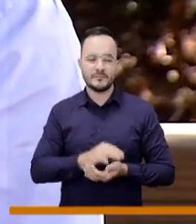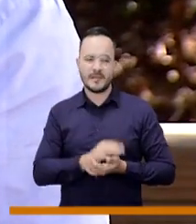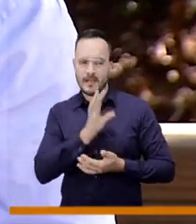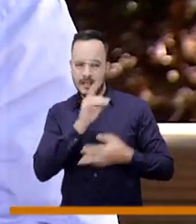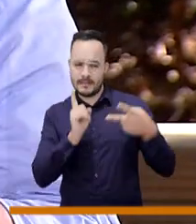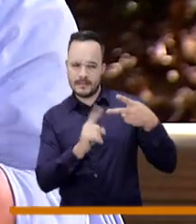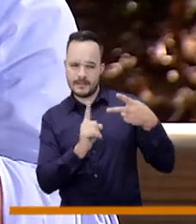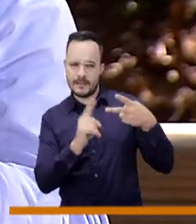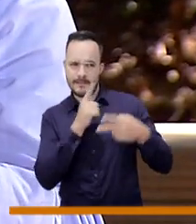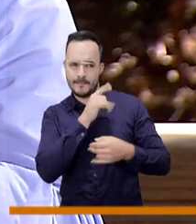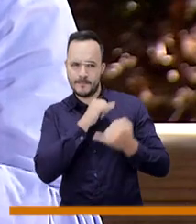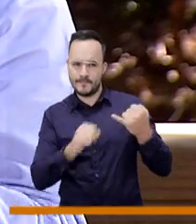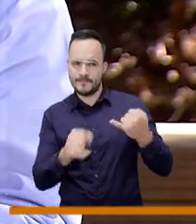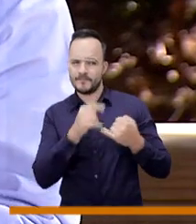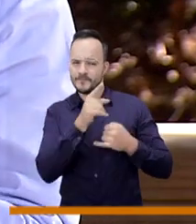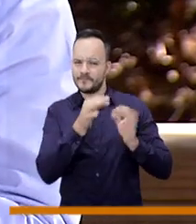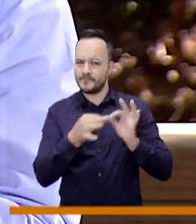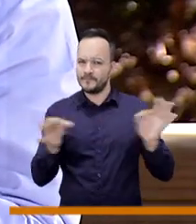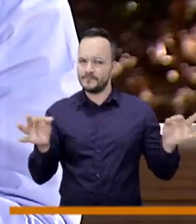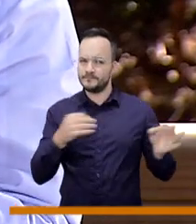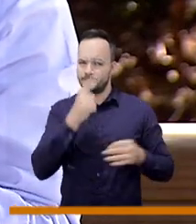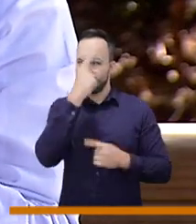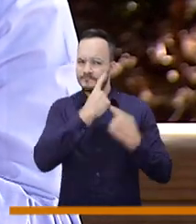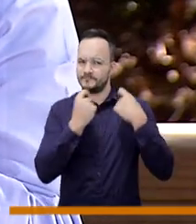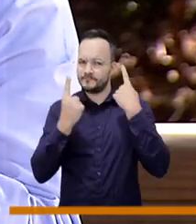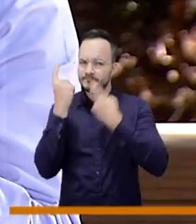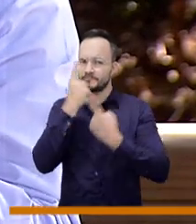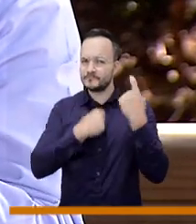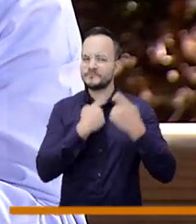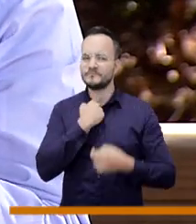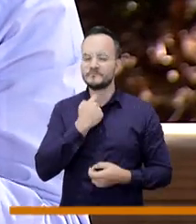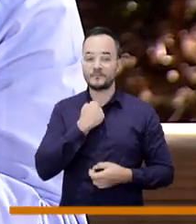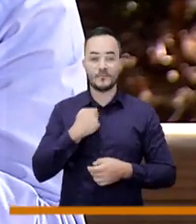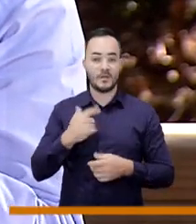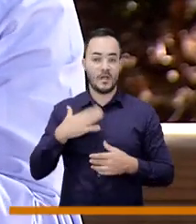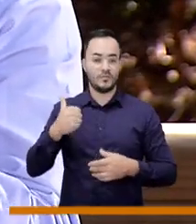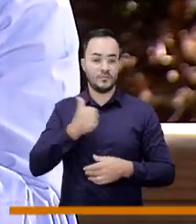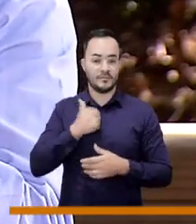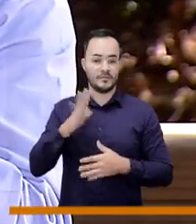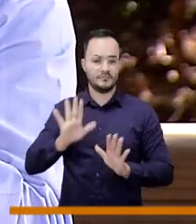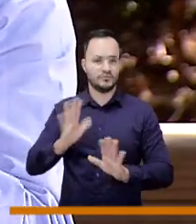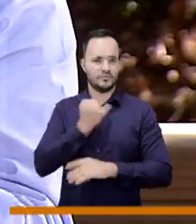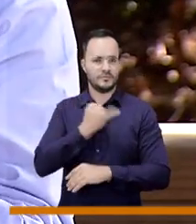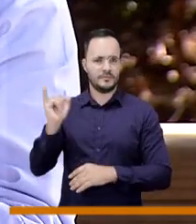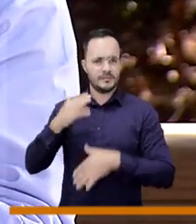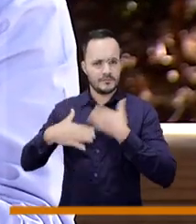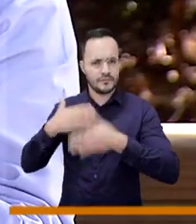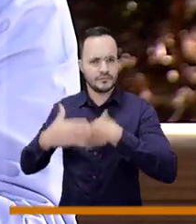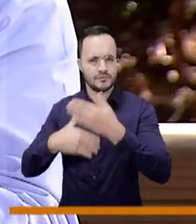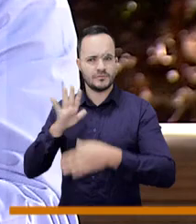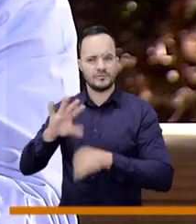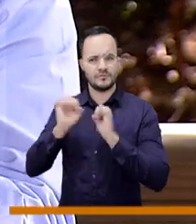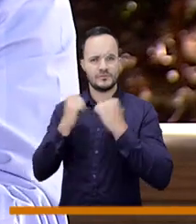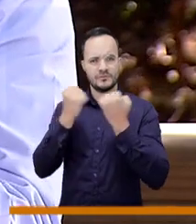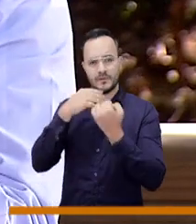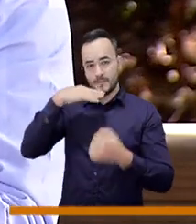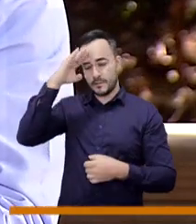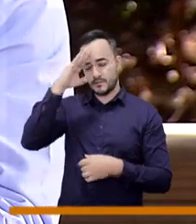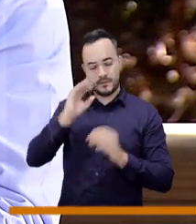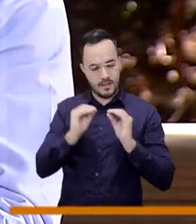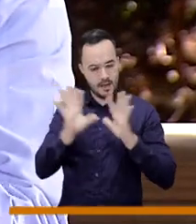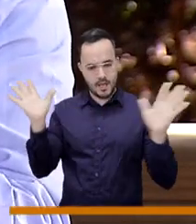de decir, por lo último. Hay que respetar la autonomía y la independencia del Consejo de Medellín en